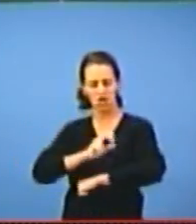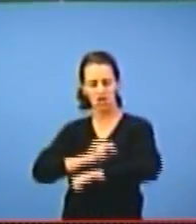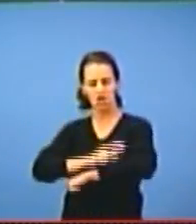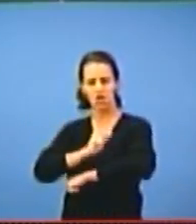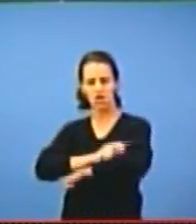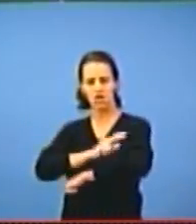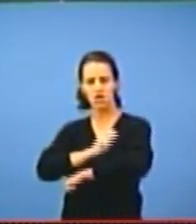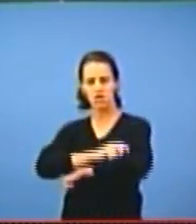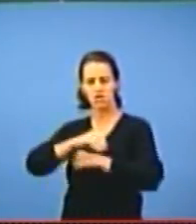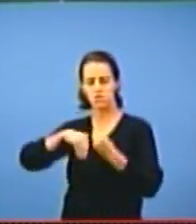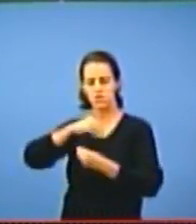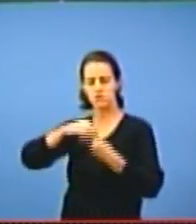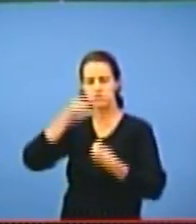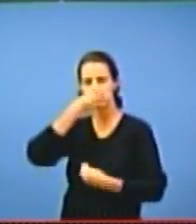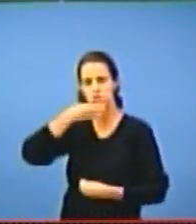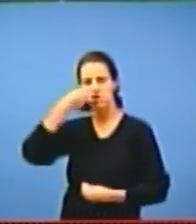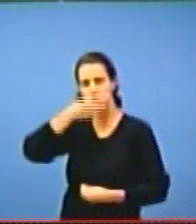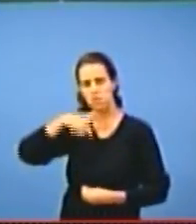Él comía.